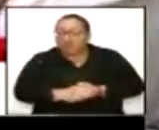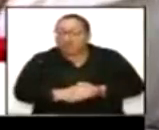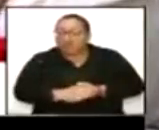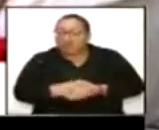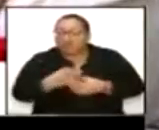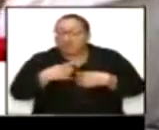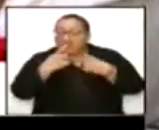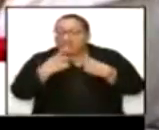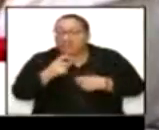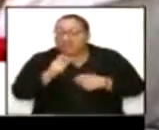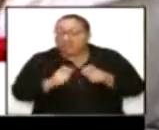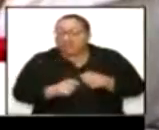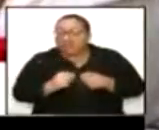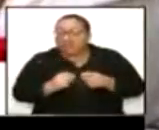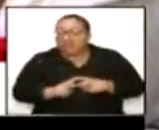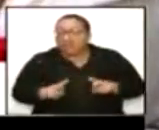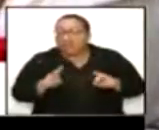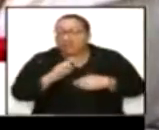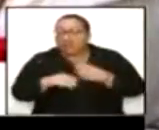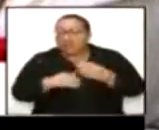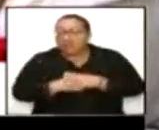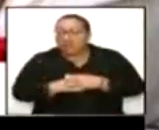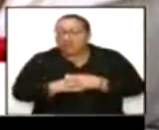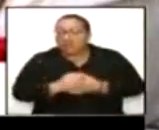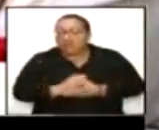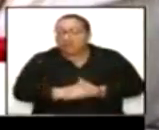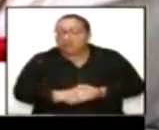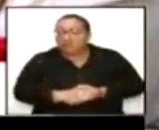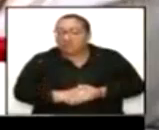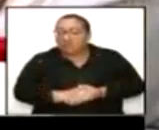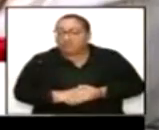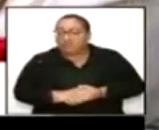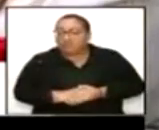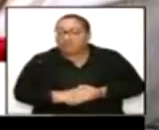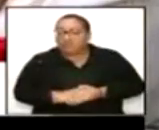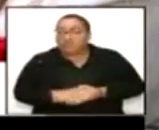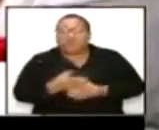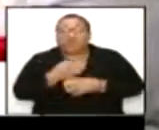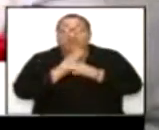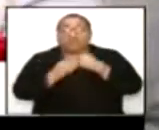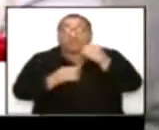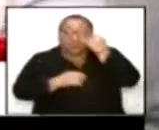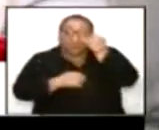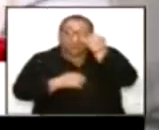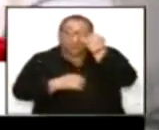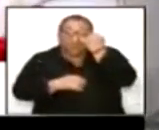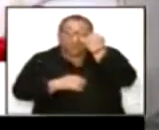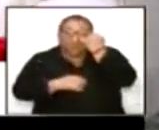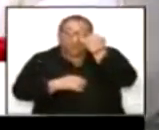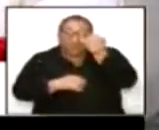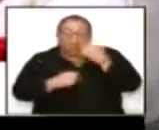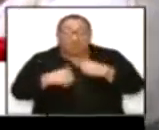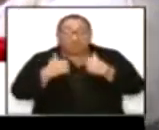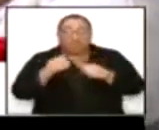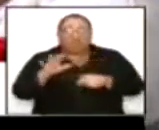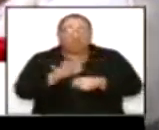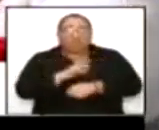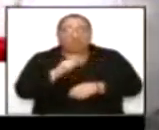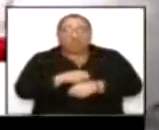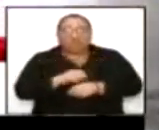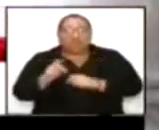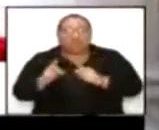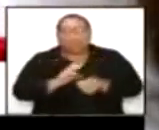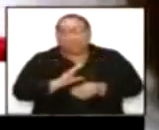vida es un valor universal y trascendente, presidente. Así que defender la vida no es acá ocupar un tiempo en